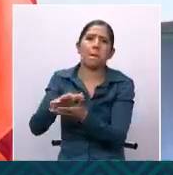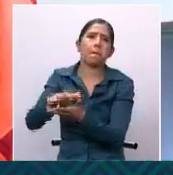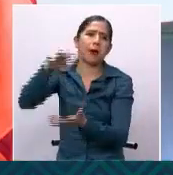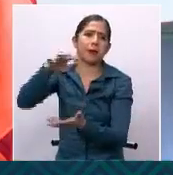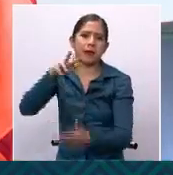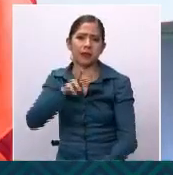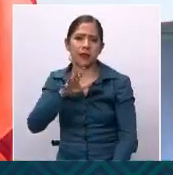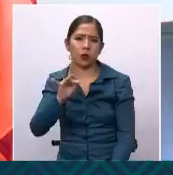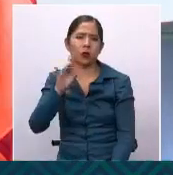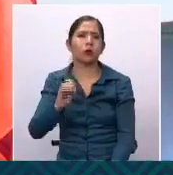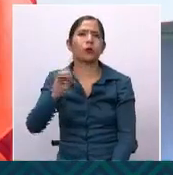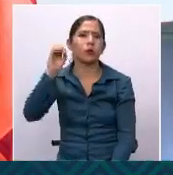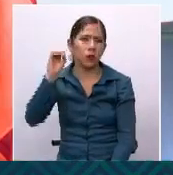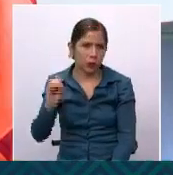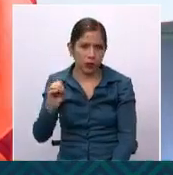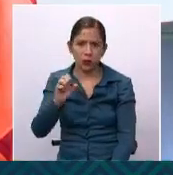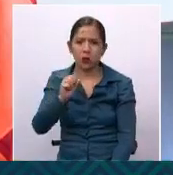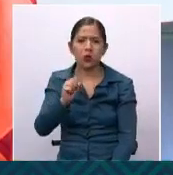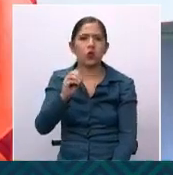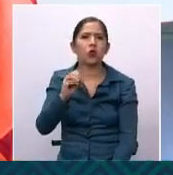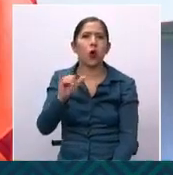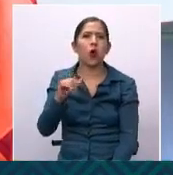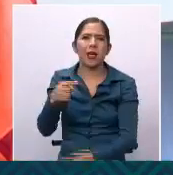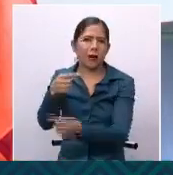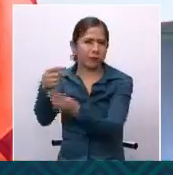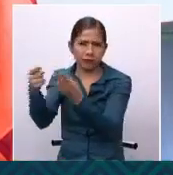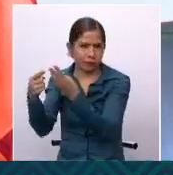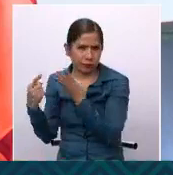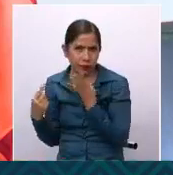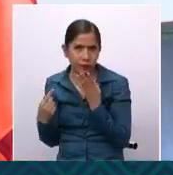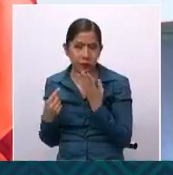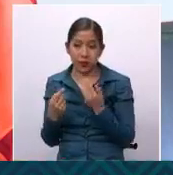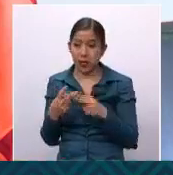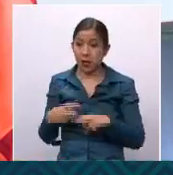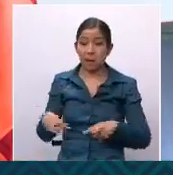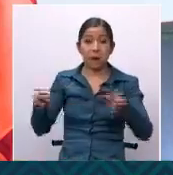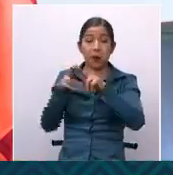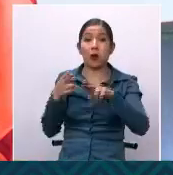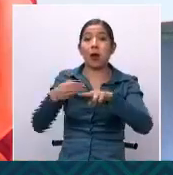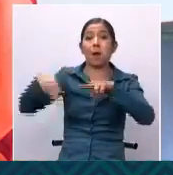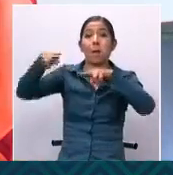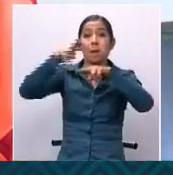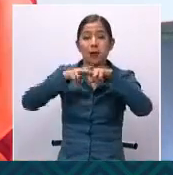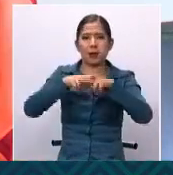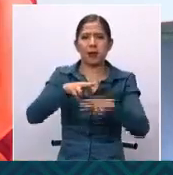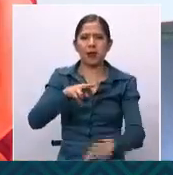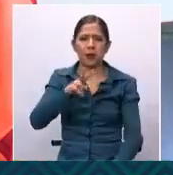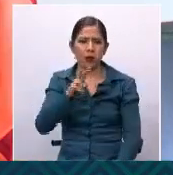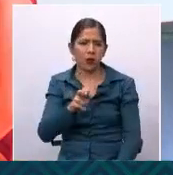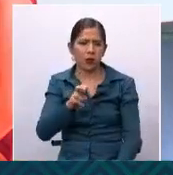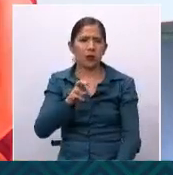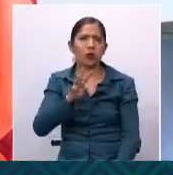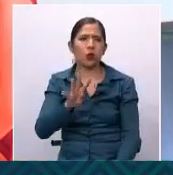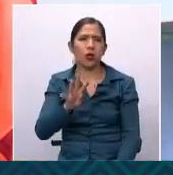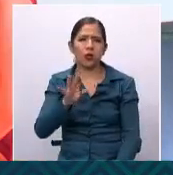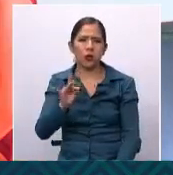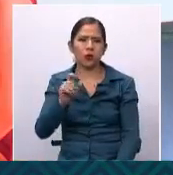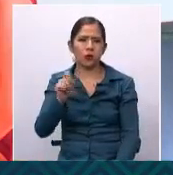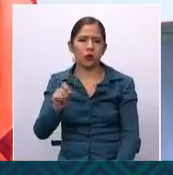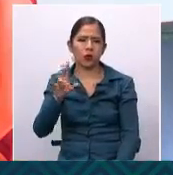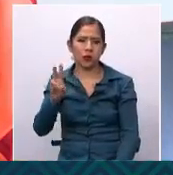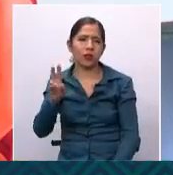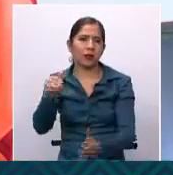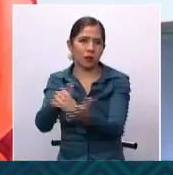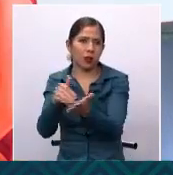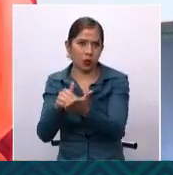soya y en valor hemos subido al 42%, hemos llegado a 248.7 millones de dólares.